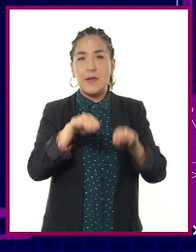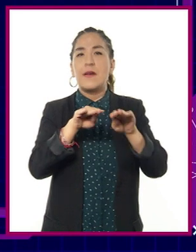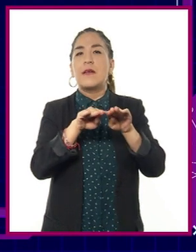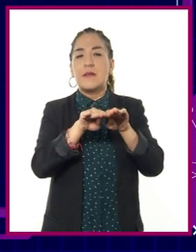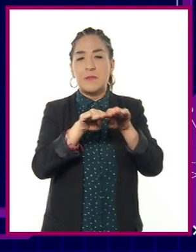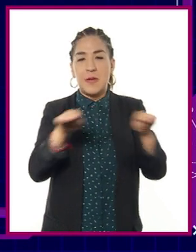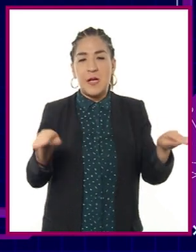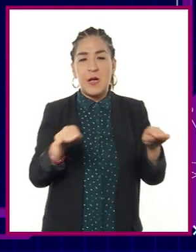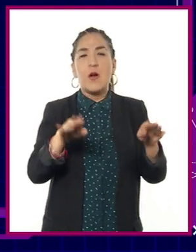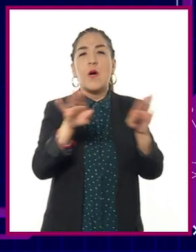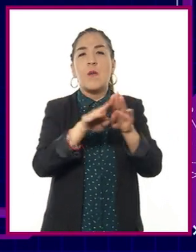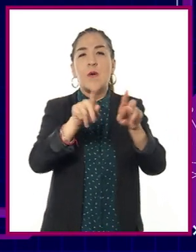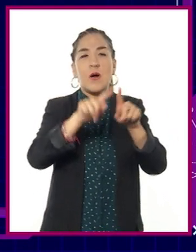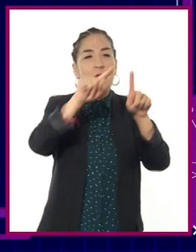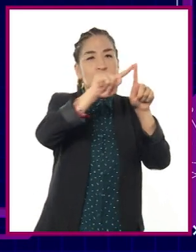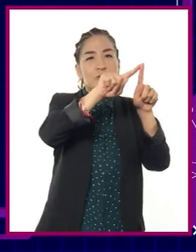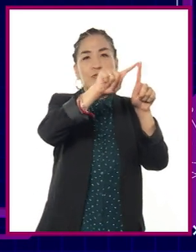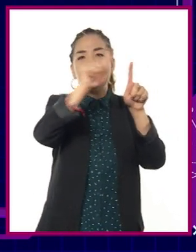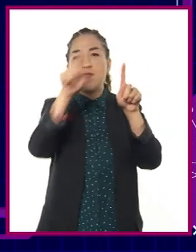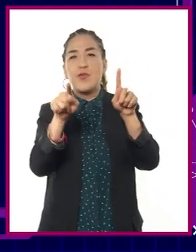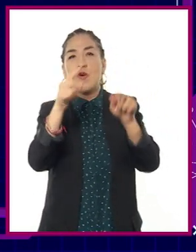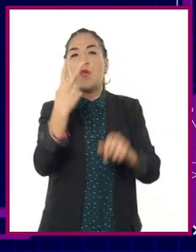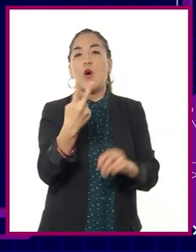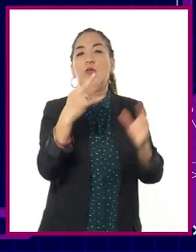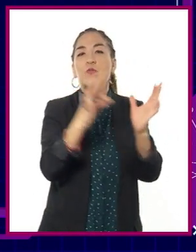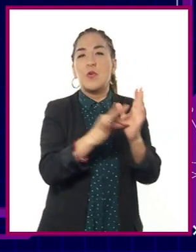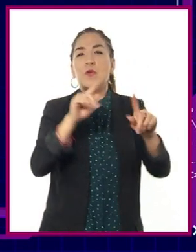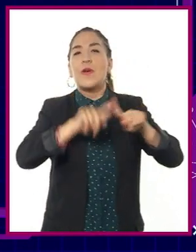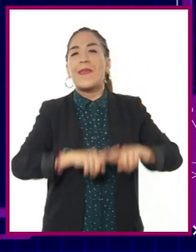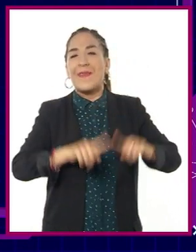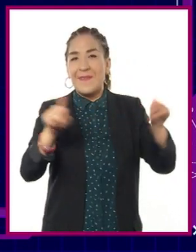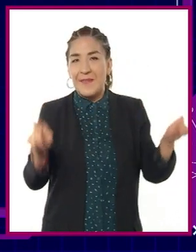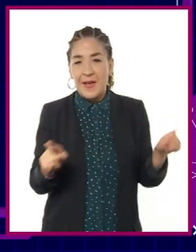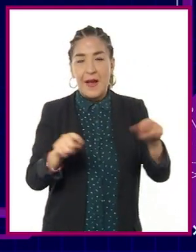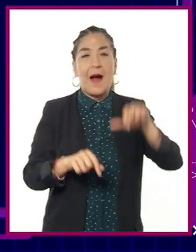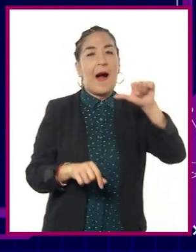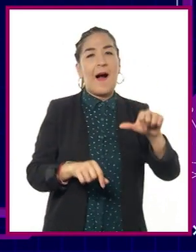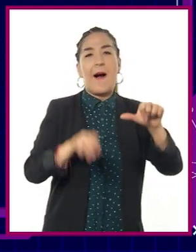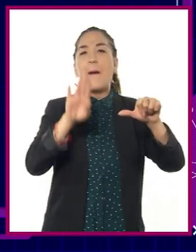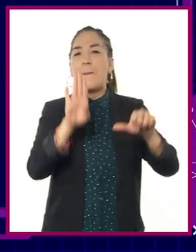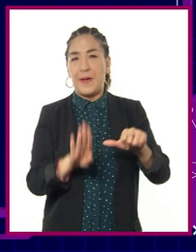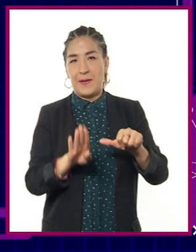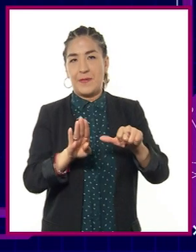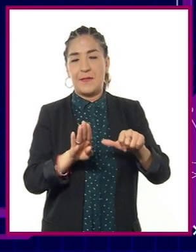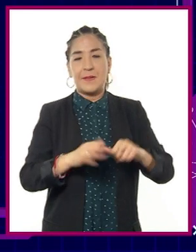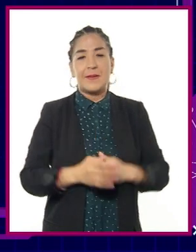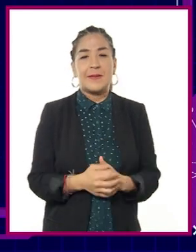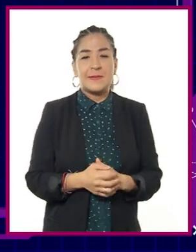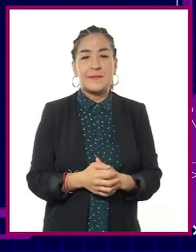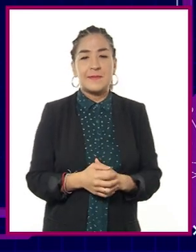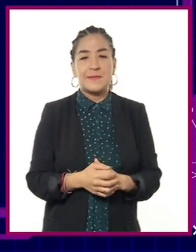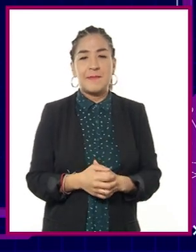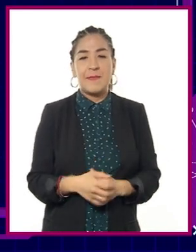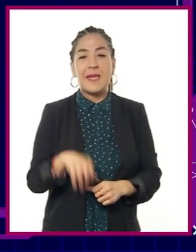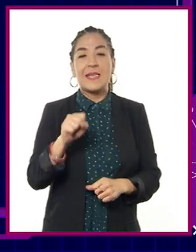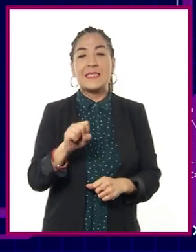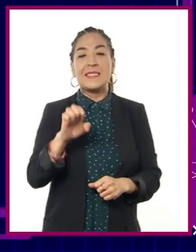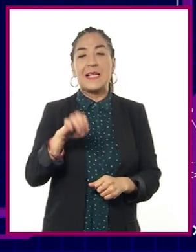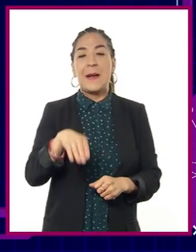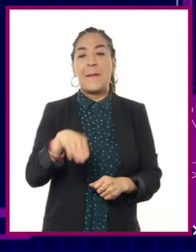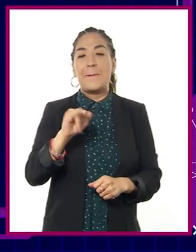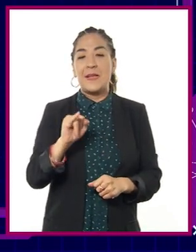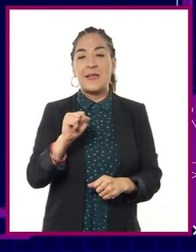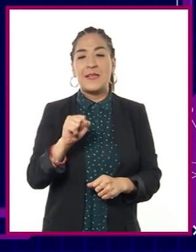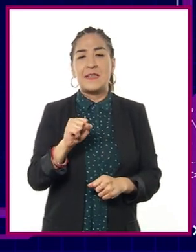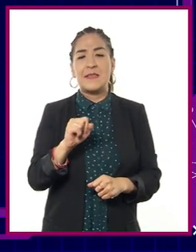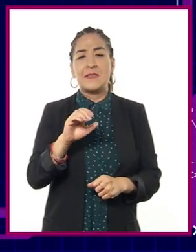circunferencia delimitada por dos puntos distintos, A y B. La